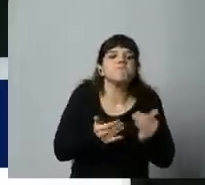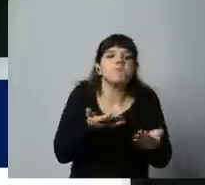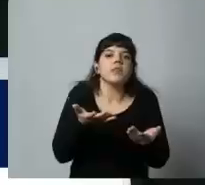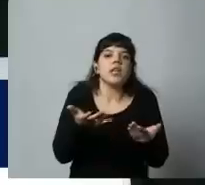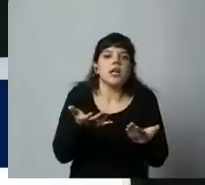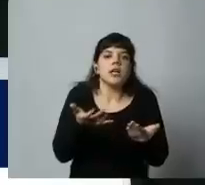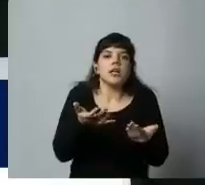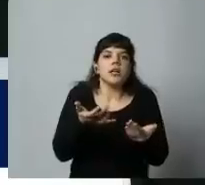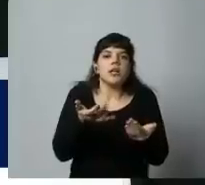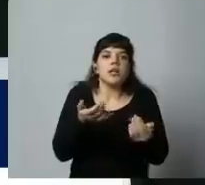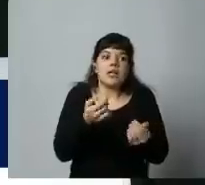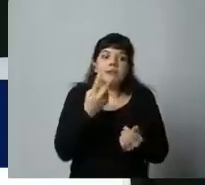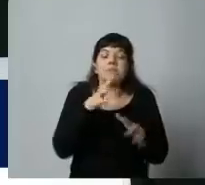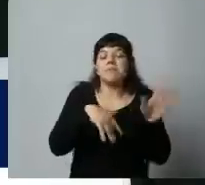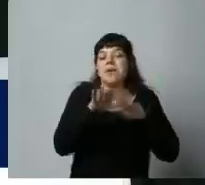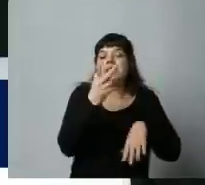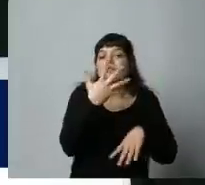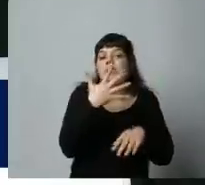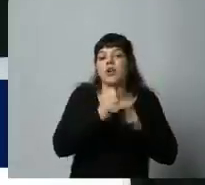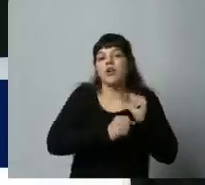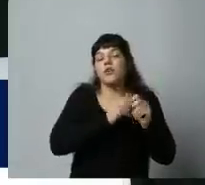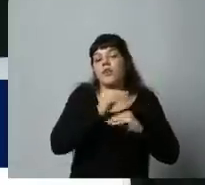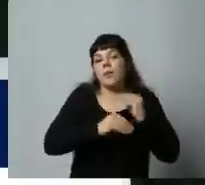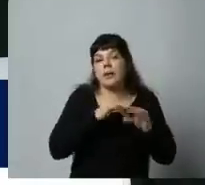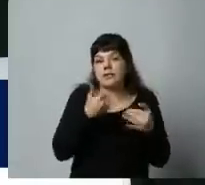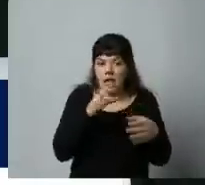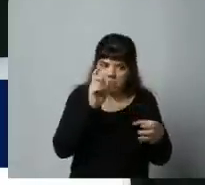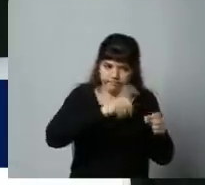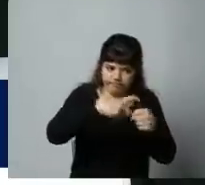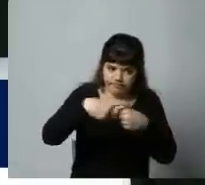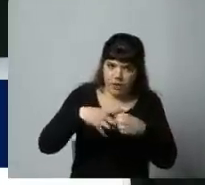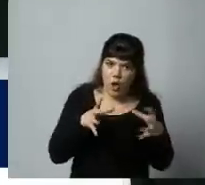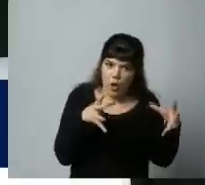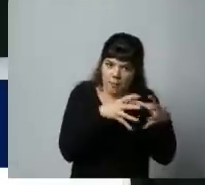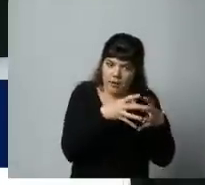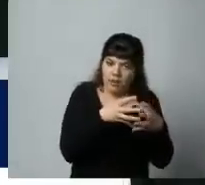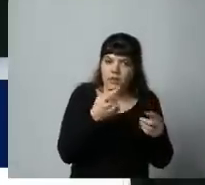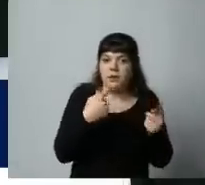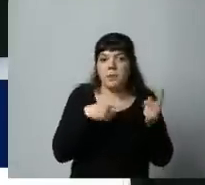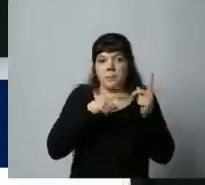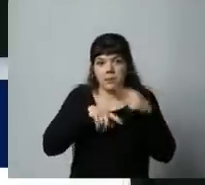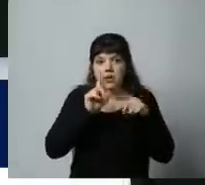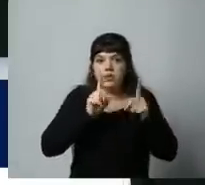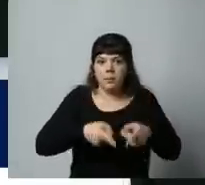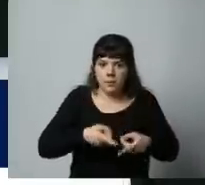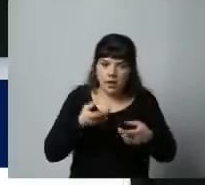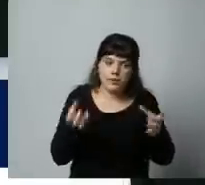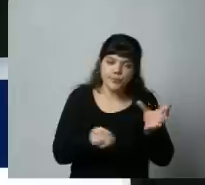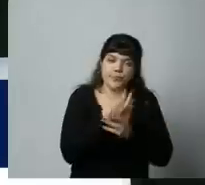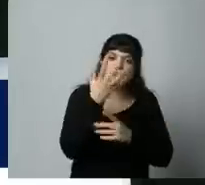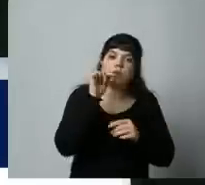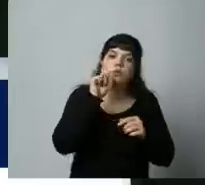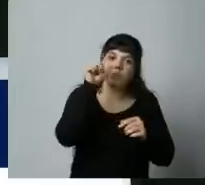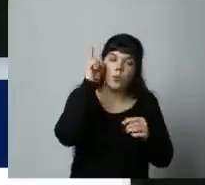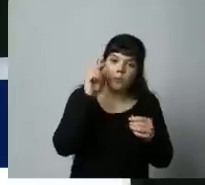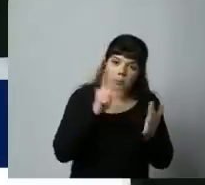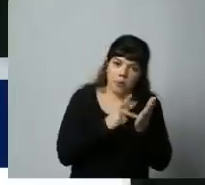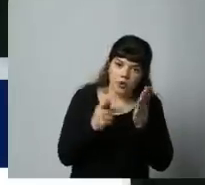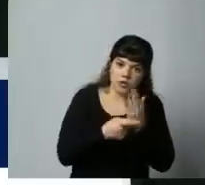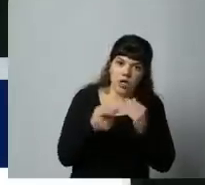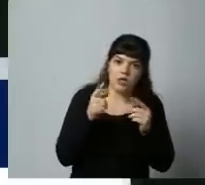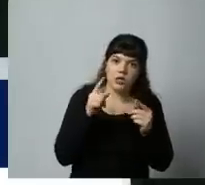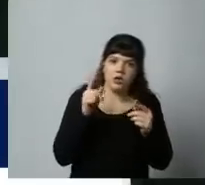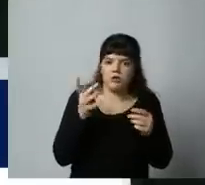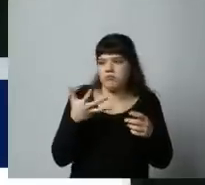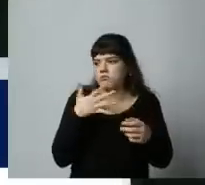están ya están conformadas en una Cooperativa y que tienen están realizando su proyecto en